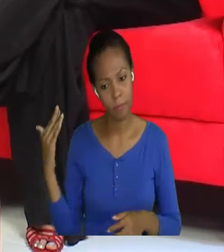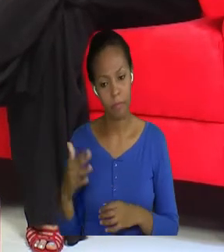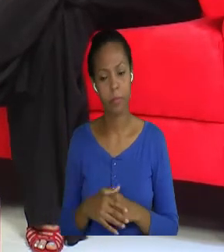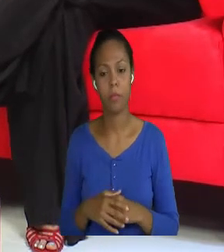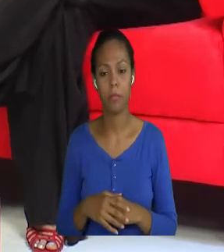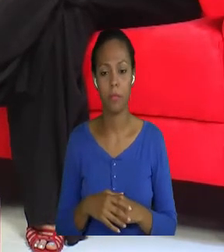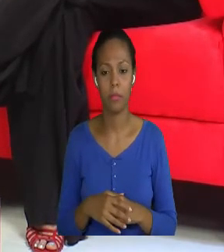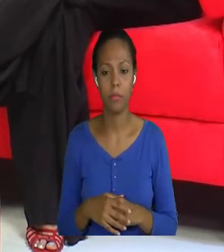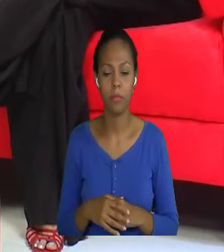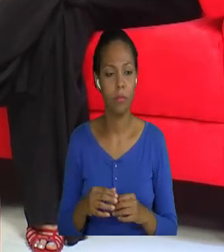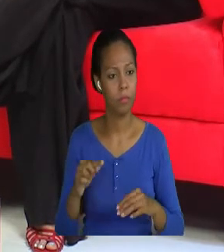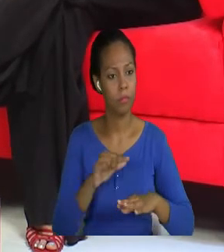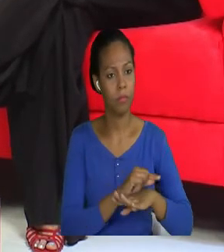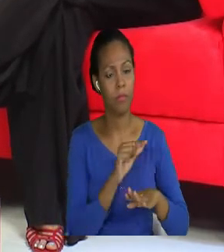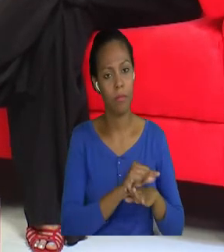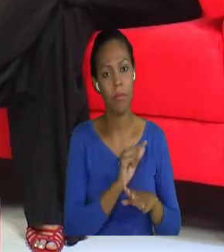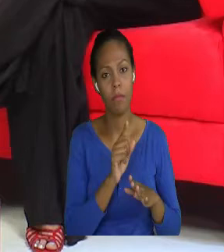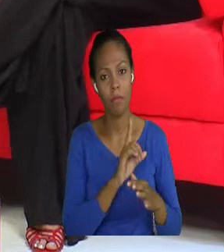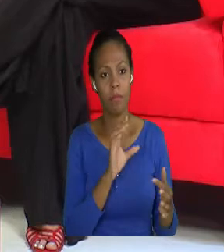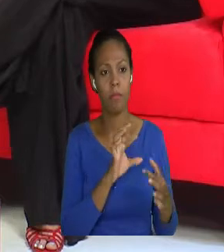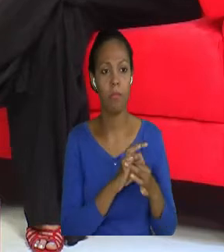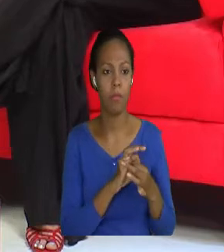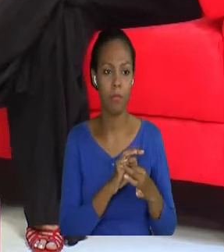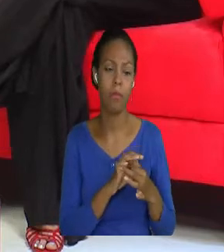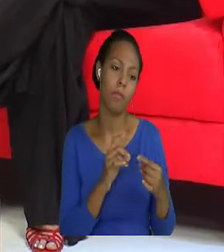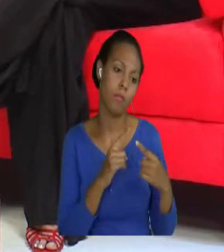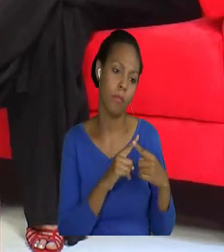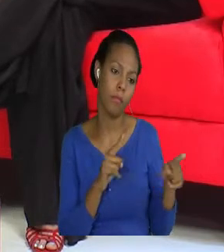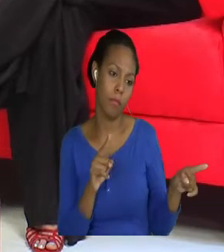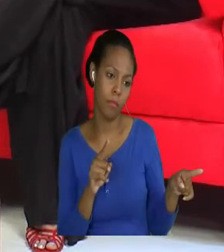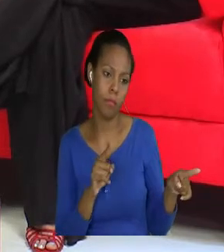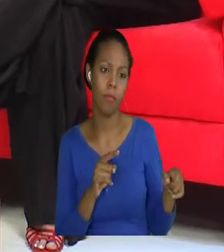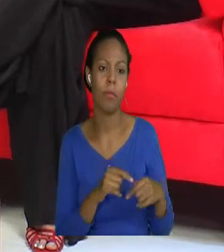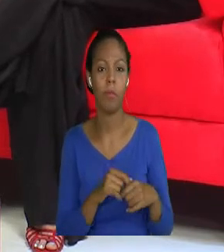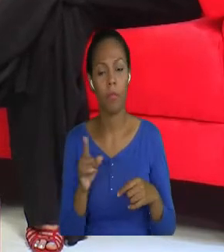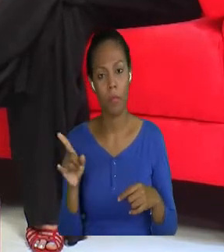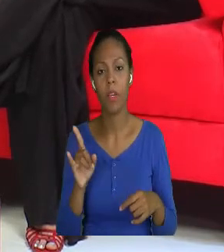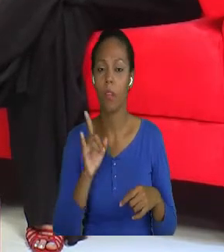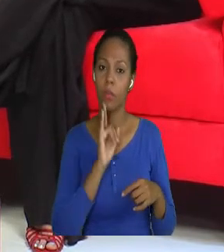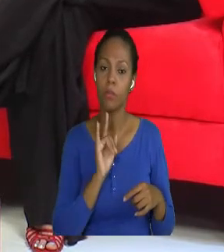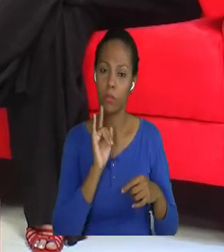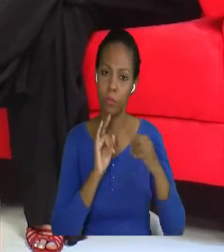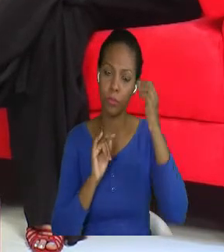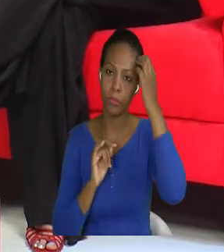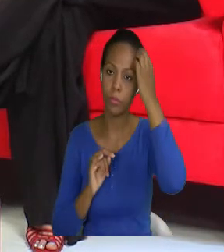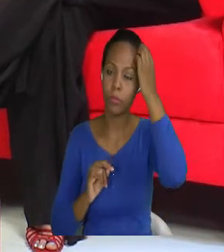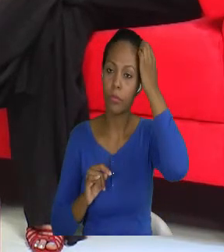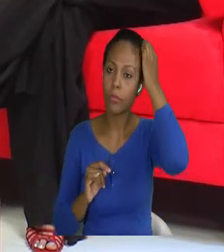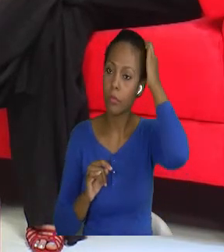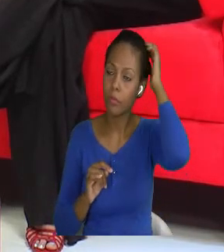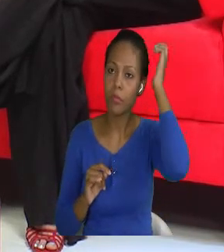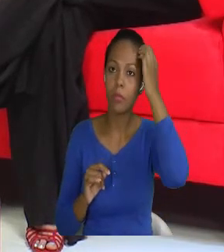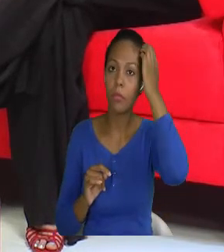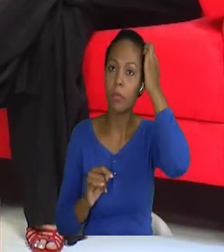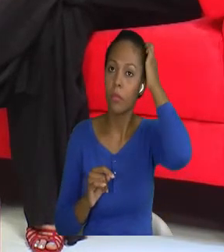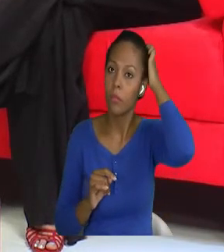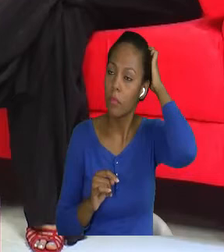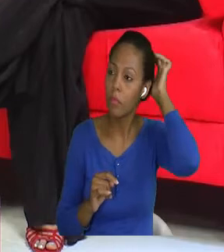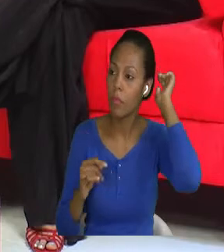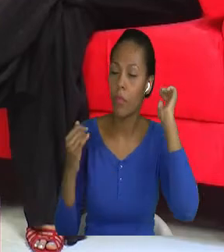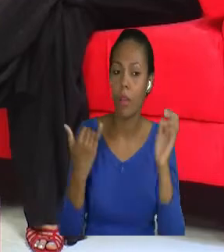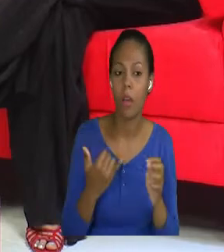con otra fundación que se llama Hillary Children, también de Estados Unidos. Ahorita tenemos la oportunidad de estar en